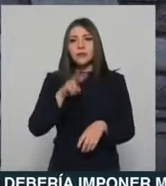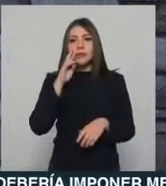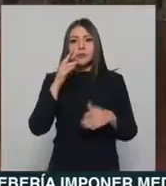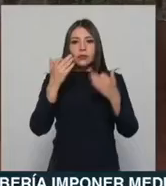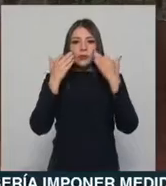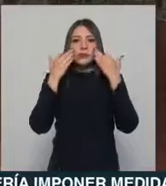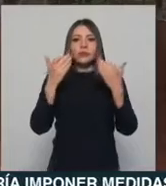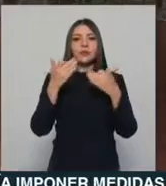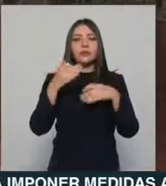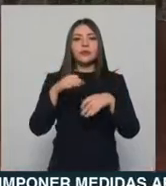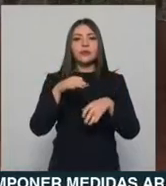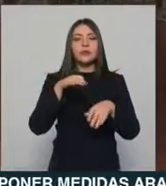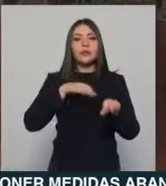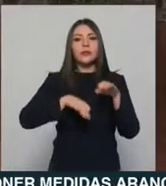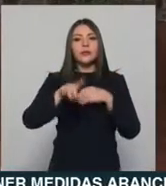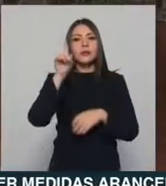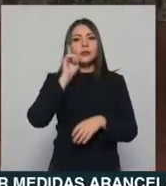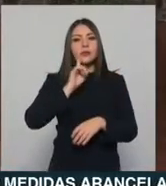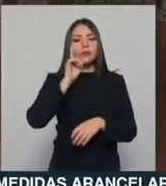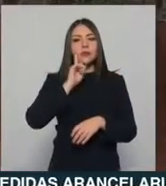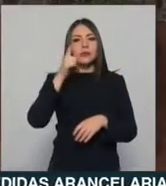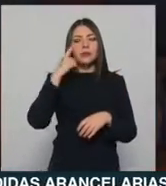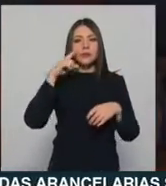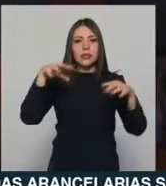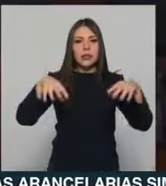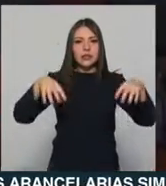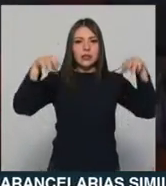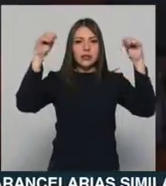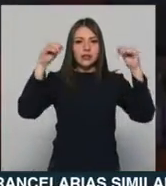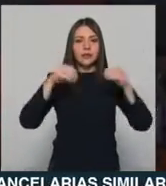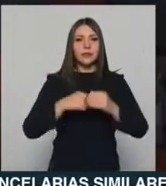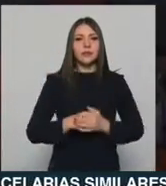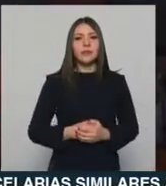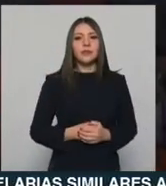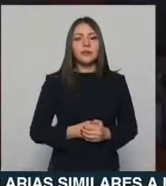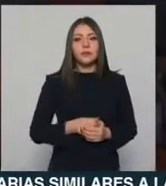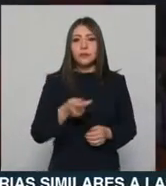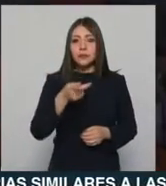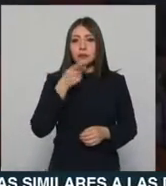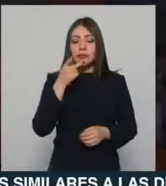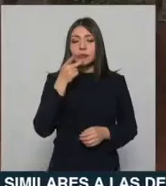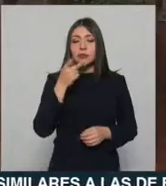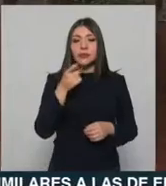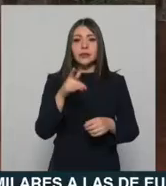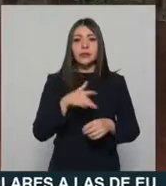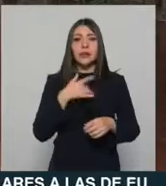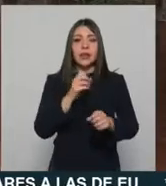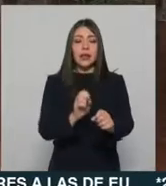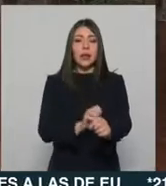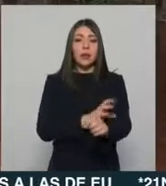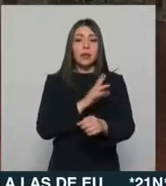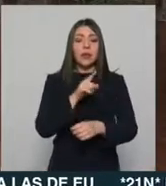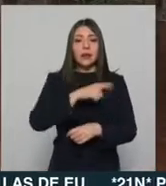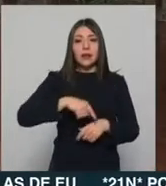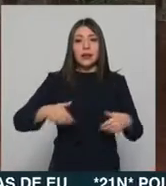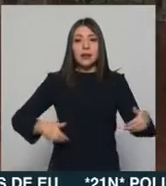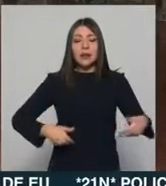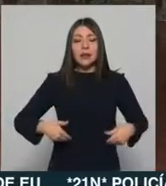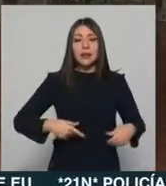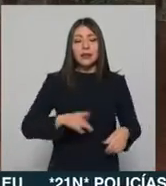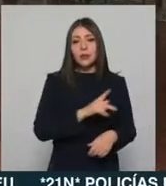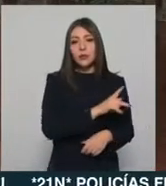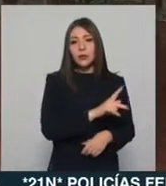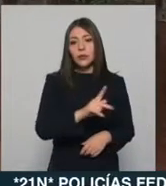mujeres en el circo contemporáneo. Permíteme interrumpirte ahí, dices emocionadas, porque precisamente pues este es un espectáculo, como bien lo dices, que retoma la figura